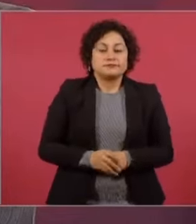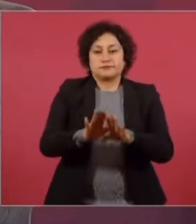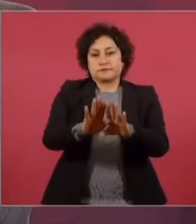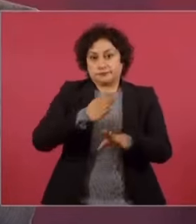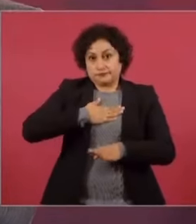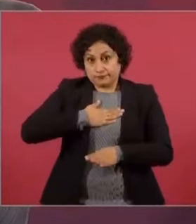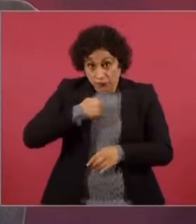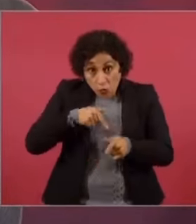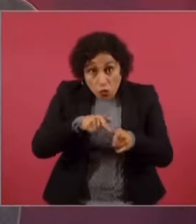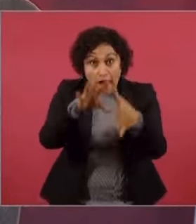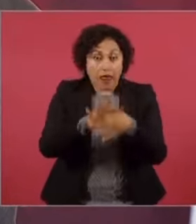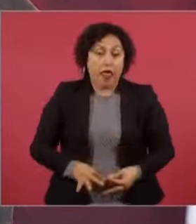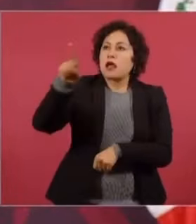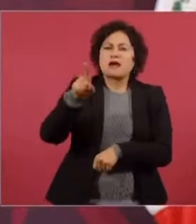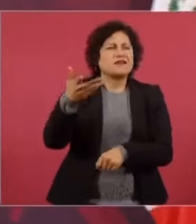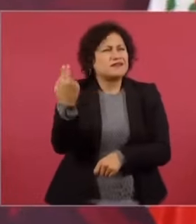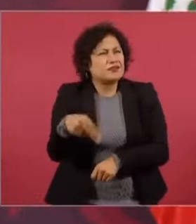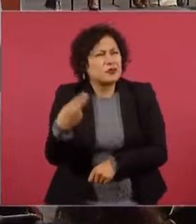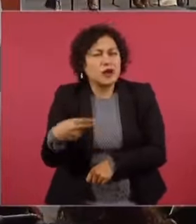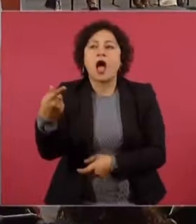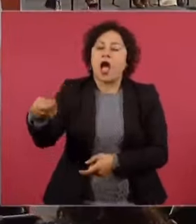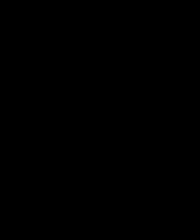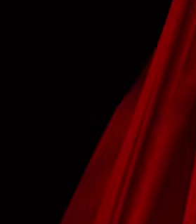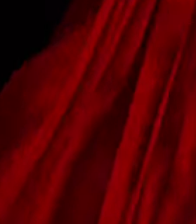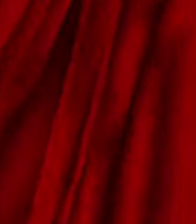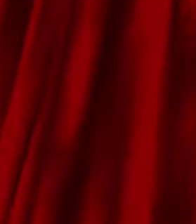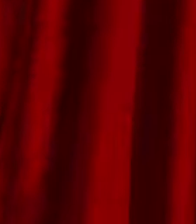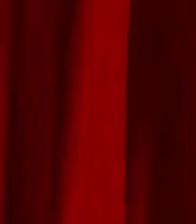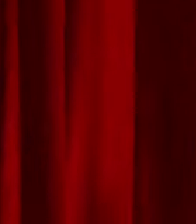y ya no puedo seguir hablando porque no vayan a pensar que estoy haciendo este El proselitismo